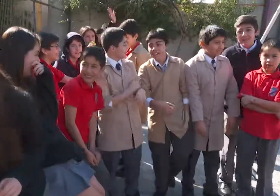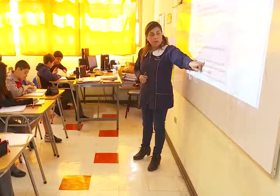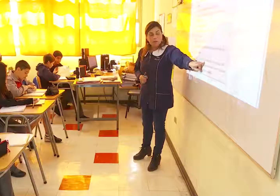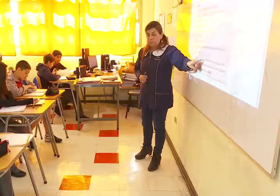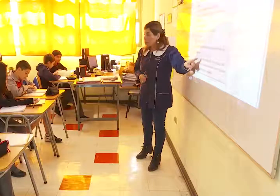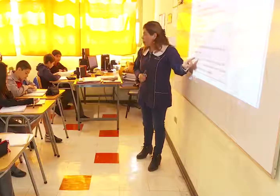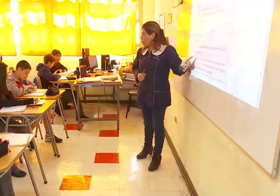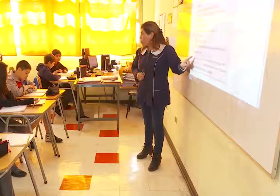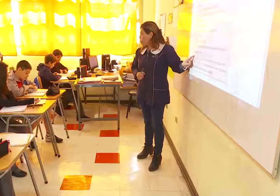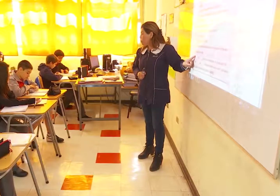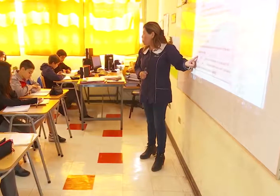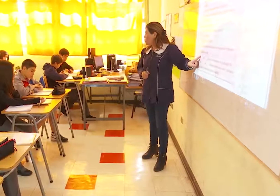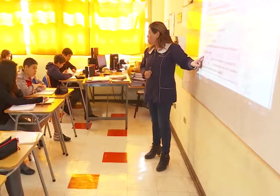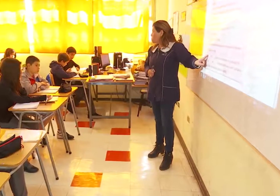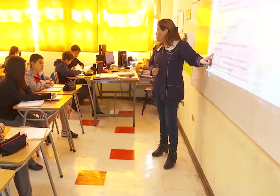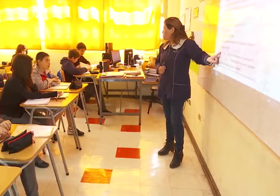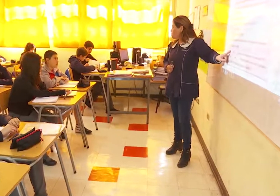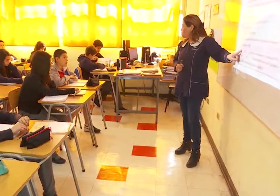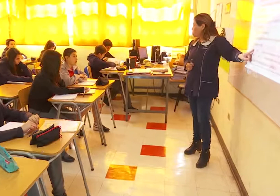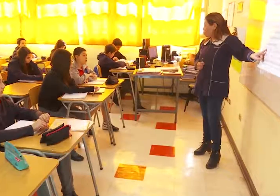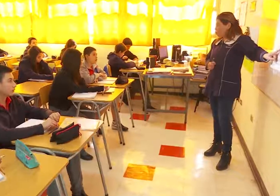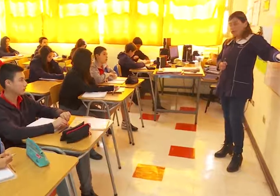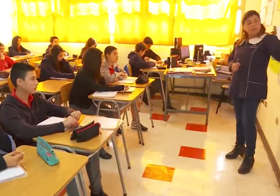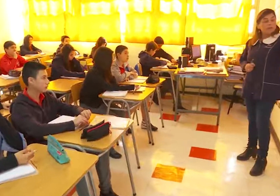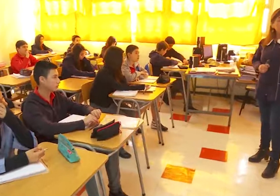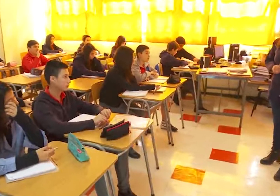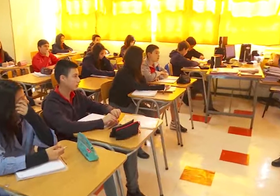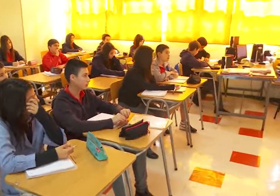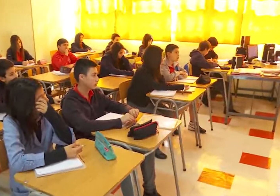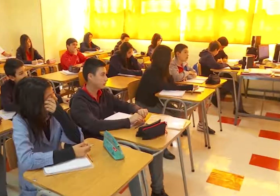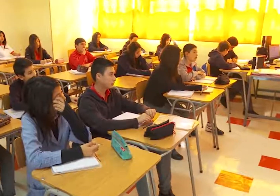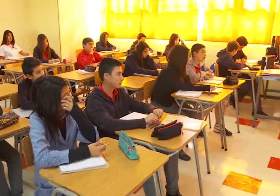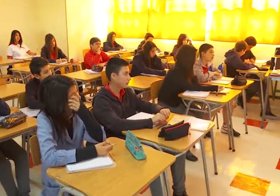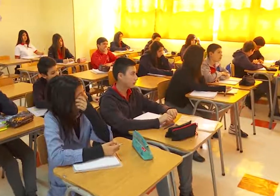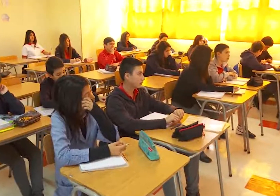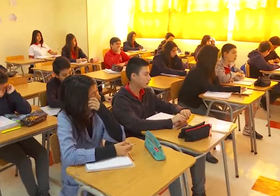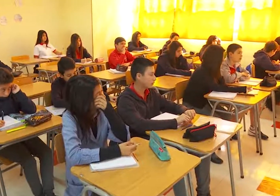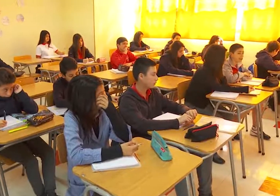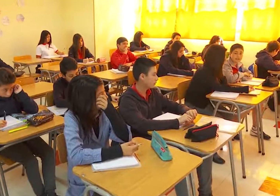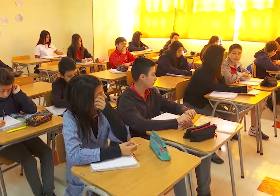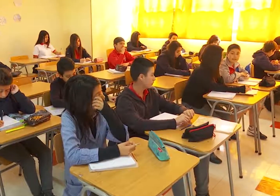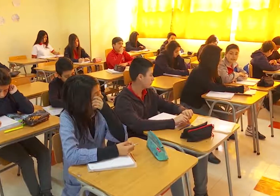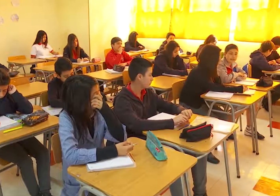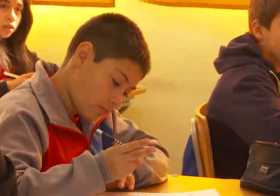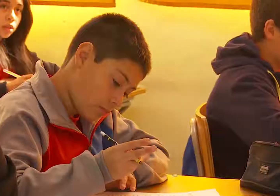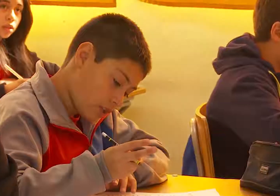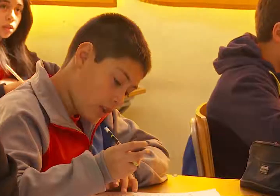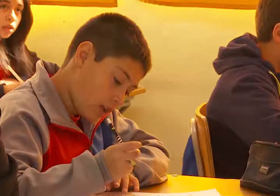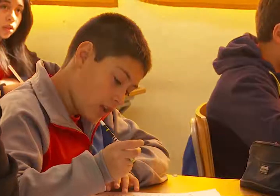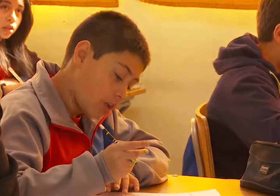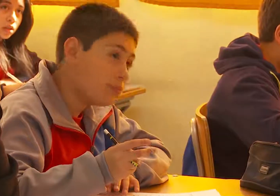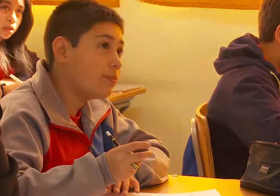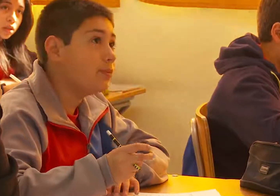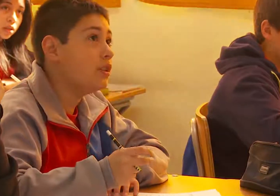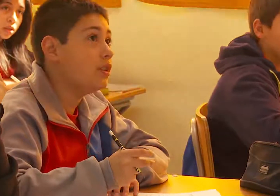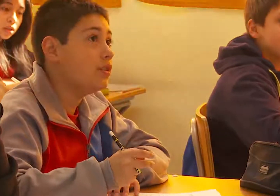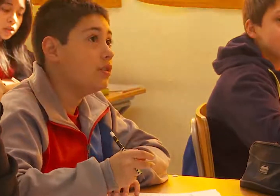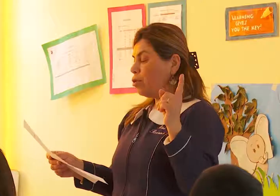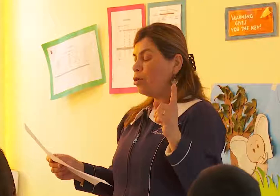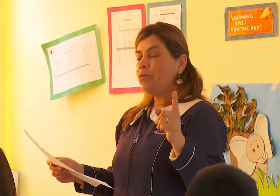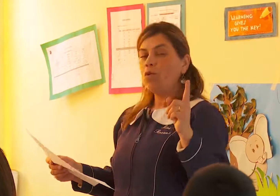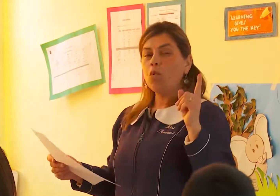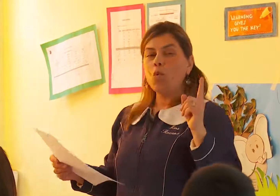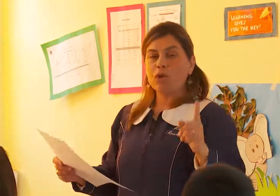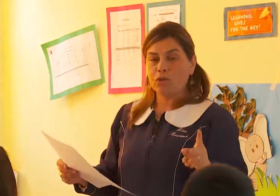unitarios mensuales por alumnos prioritarios y preferentes, se identifican el tipo de establecimientos que tendrán derecho a la subvención por